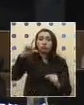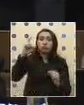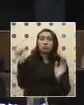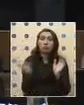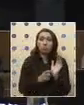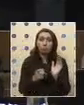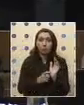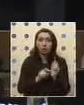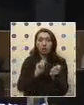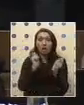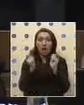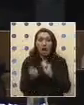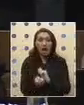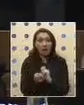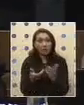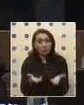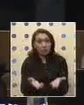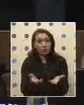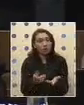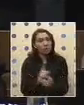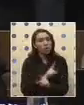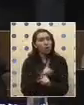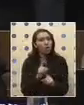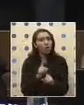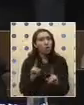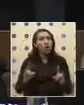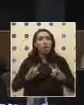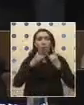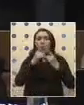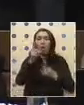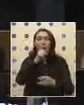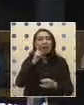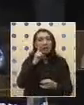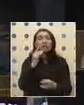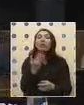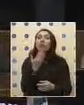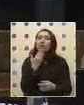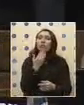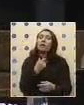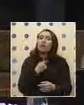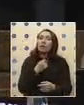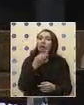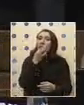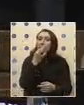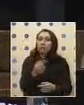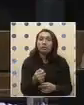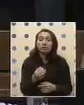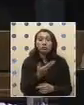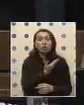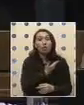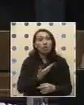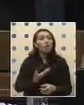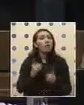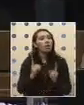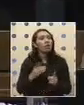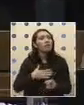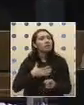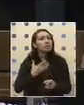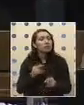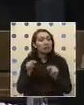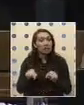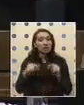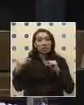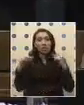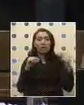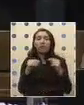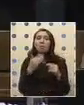impuestos y los cambios de este tipo no se construyen de esa forma. Y también quiero decir que el Gobierno deberá sentirlo porque